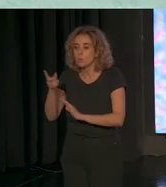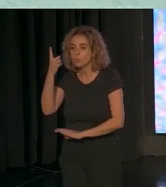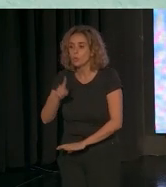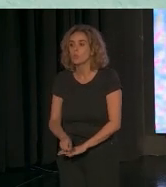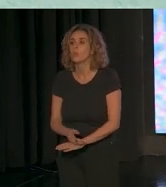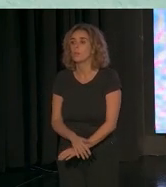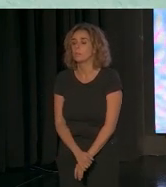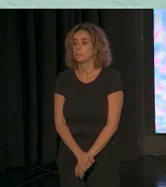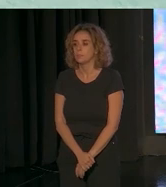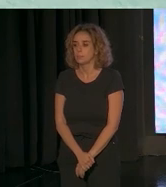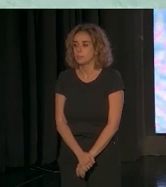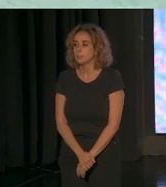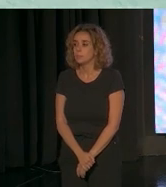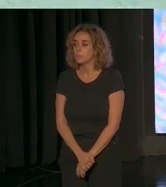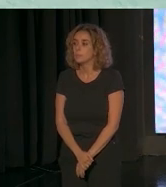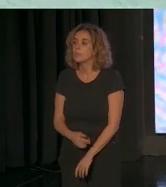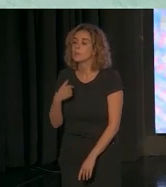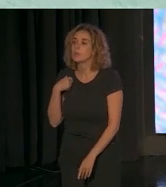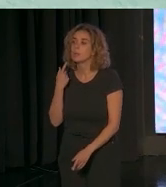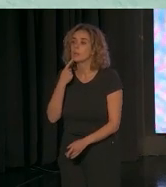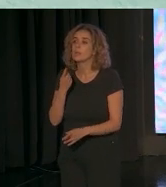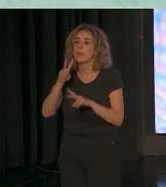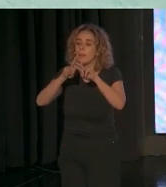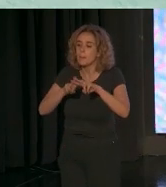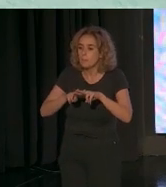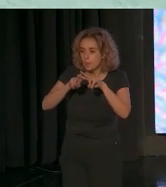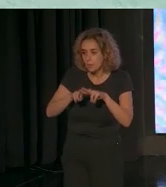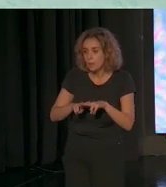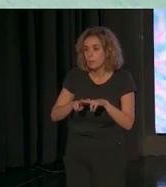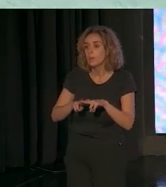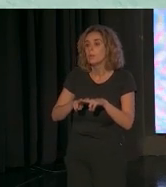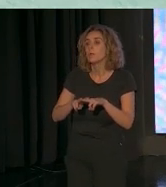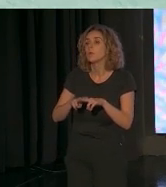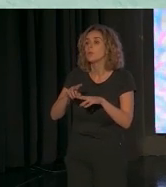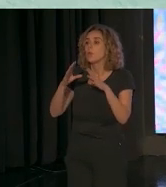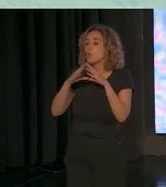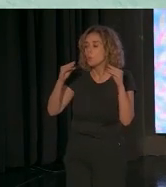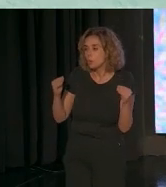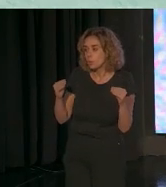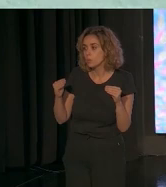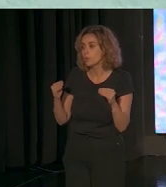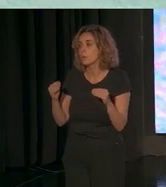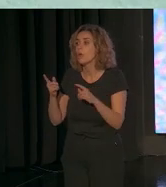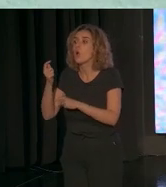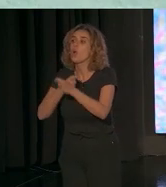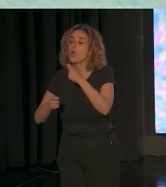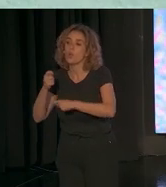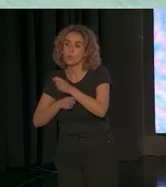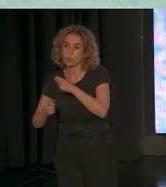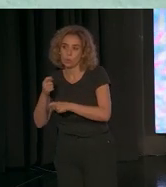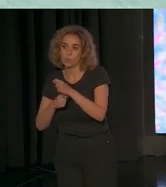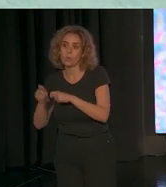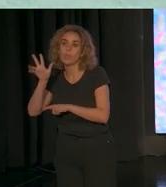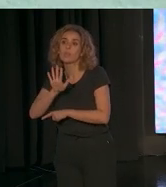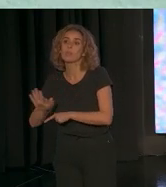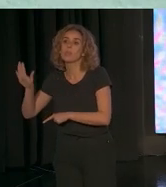pudimos presentar también, y en seminarios de investigación tanto en la Manchester Metropolitan University como en la Asociación Nacional